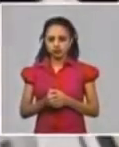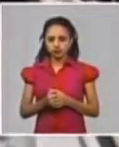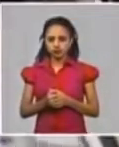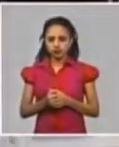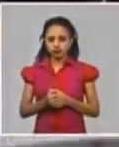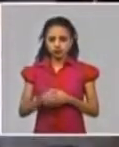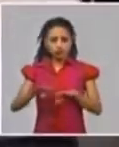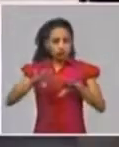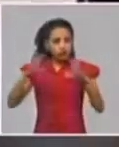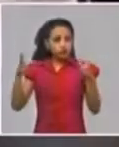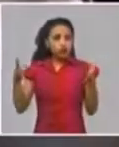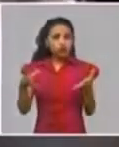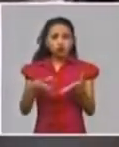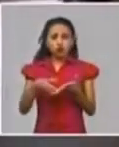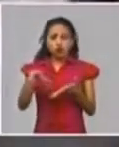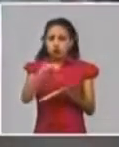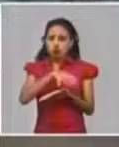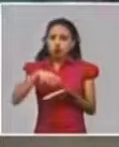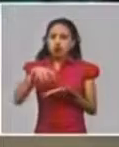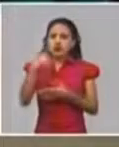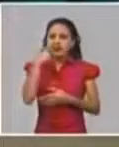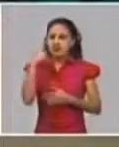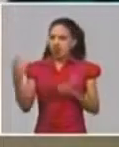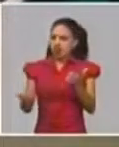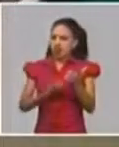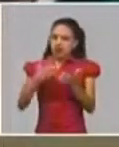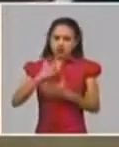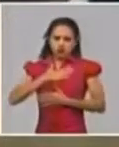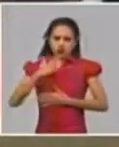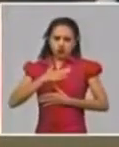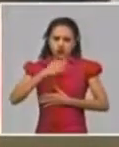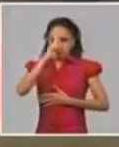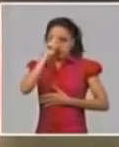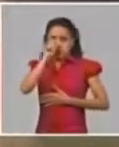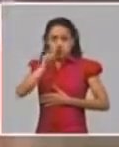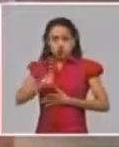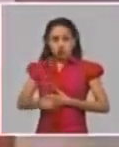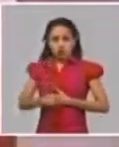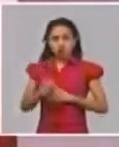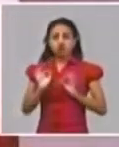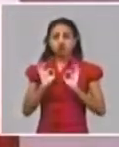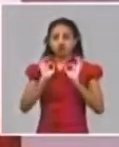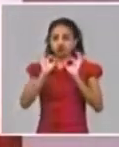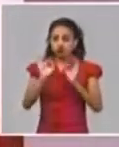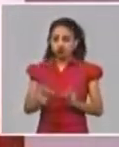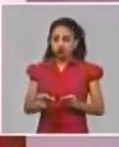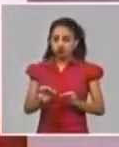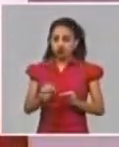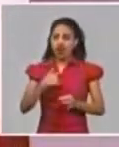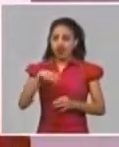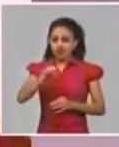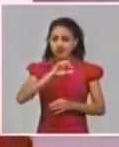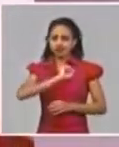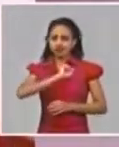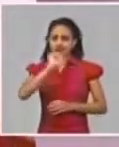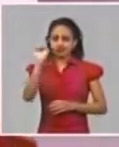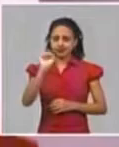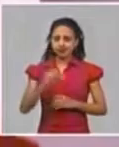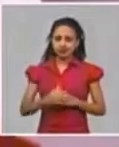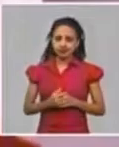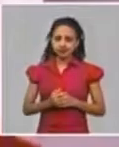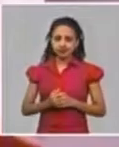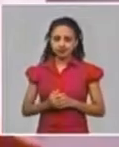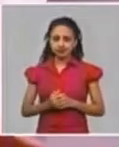En todas partes está la lucha de nuestros gigantes, una lucha que de seguro van a ganar. Lucha de